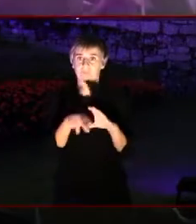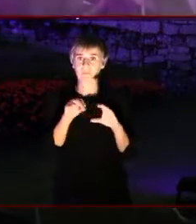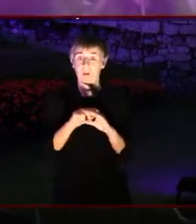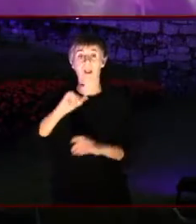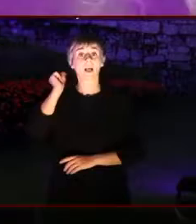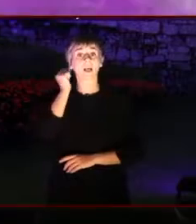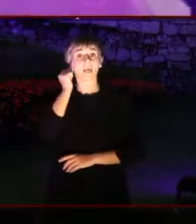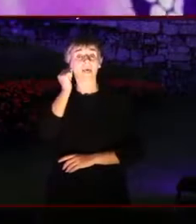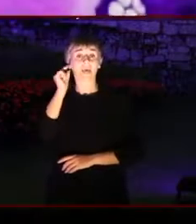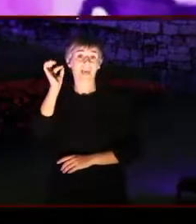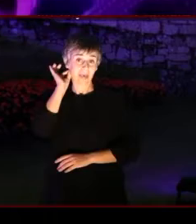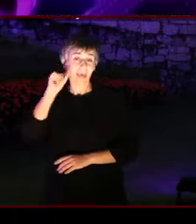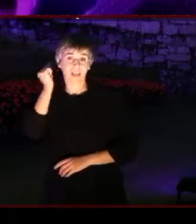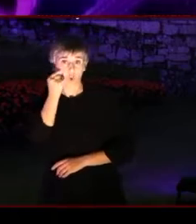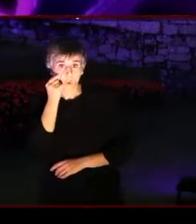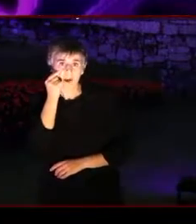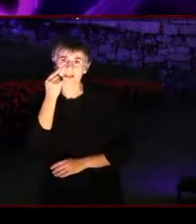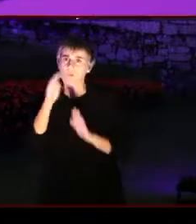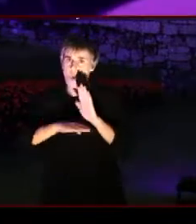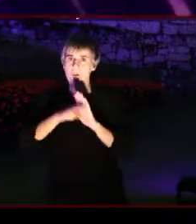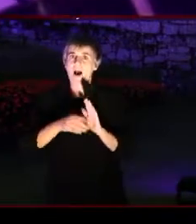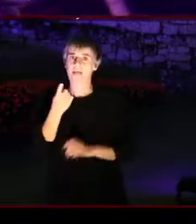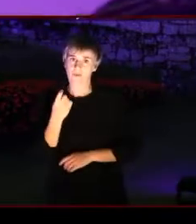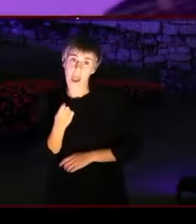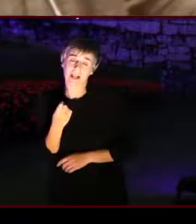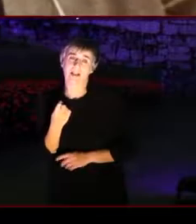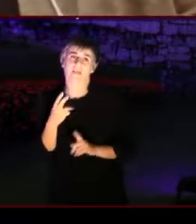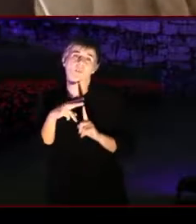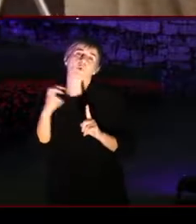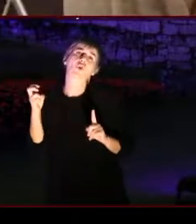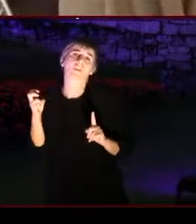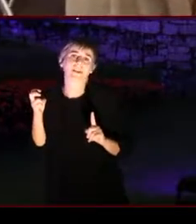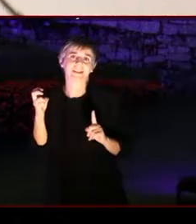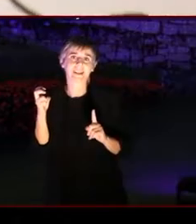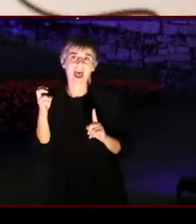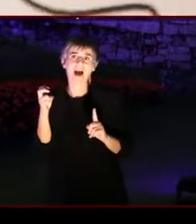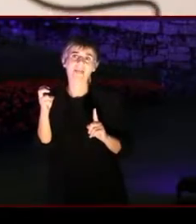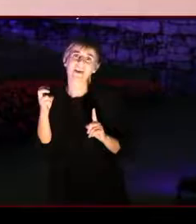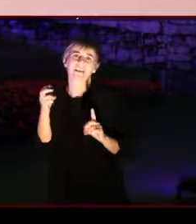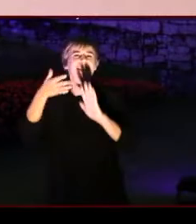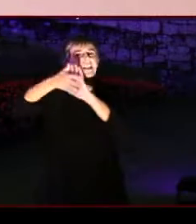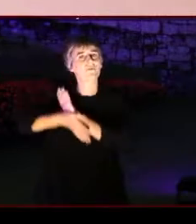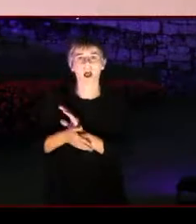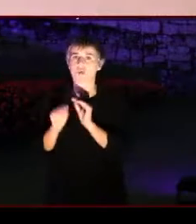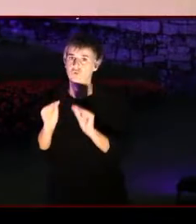Descúbreas es un programa necesario desde el punto de vista de lo que implica más de lo que enseña.